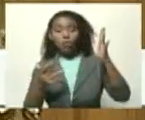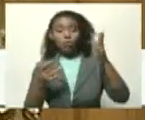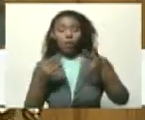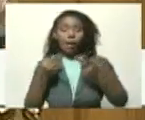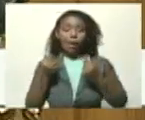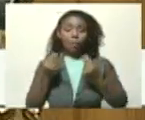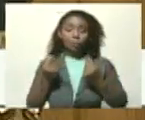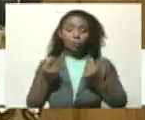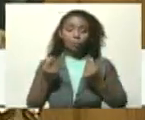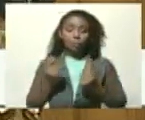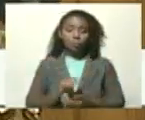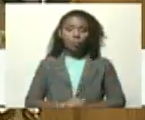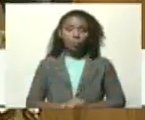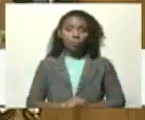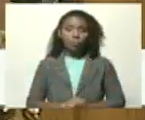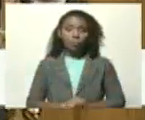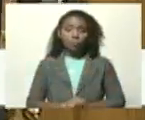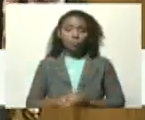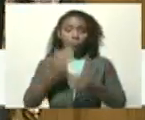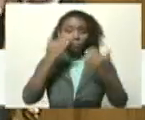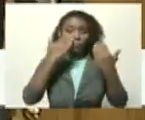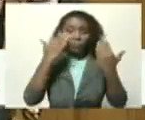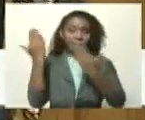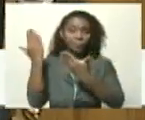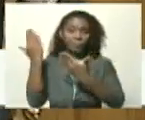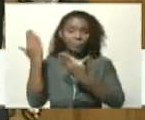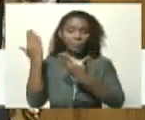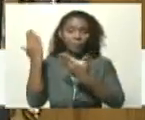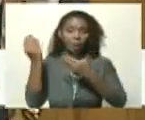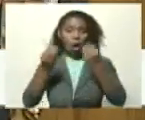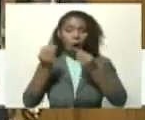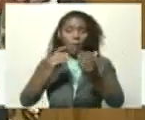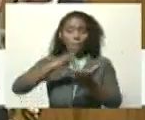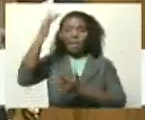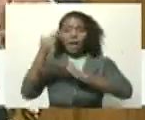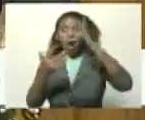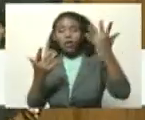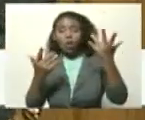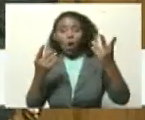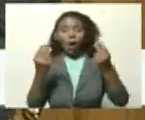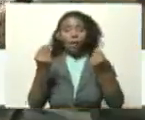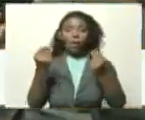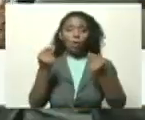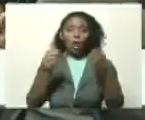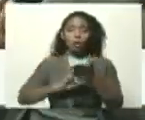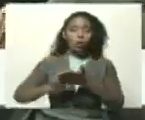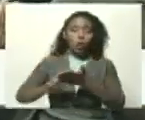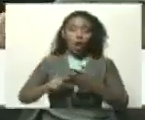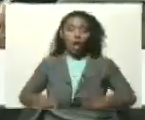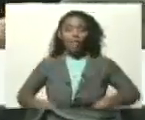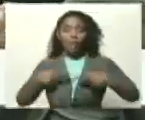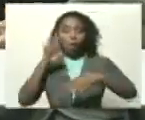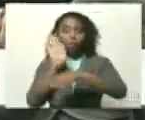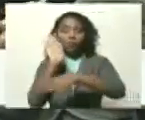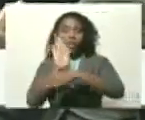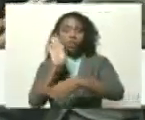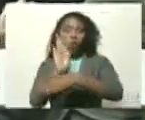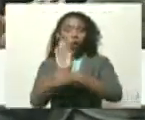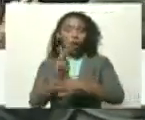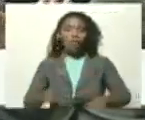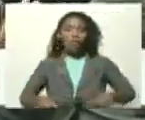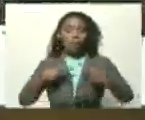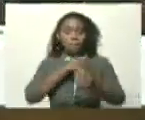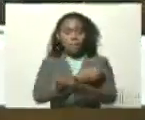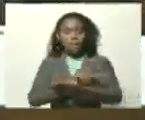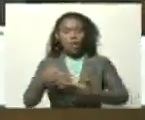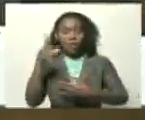económicos, miren este milagro económico que recuperó la vida, que cuidó la vida de millones